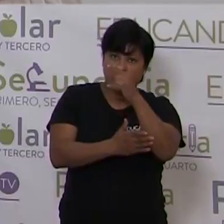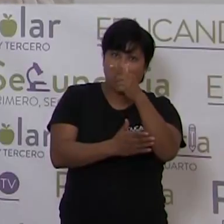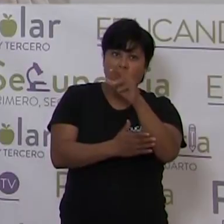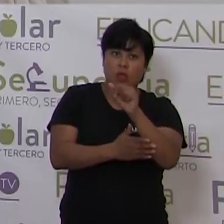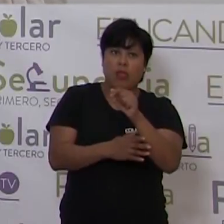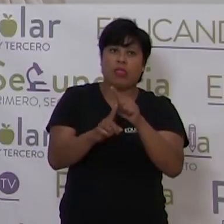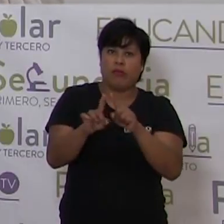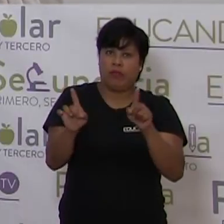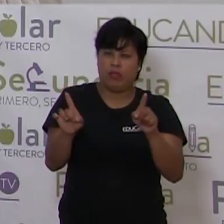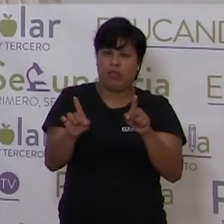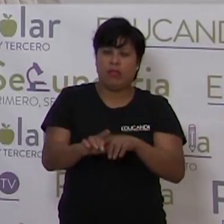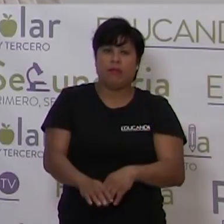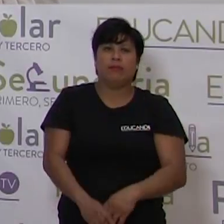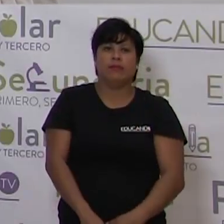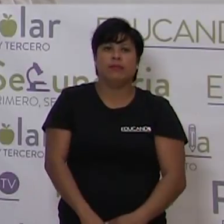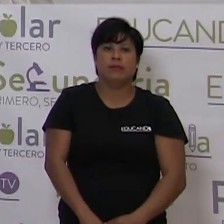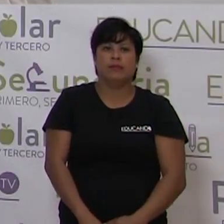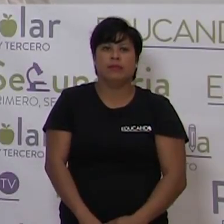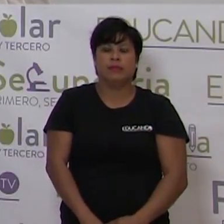diferente.